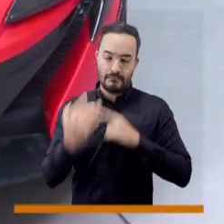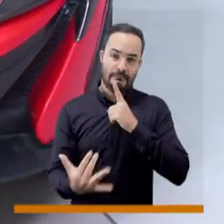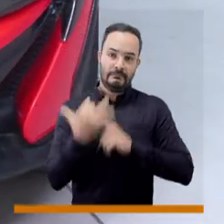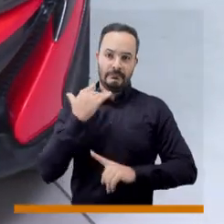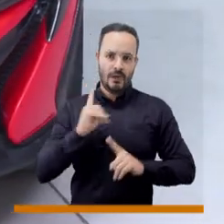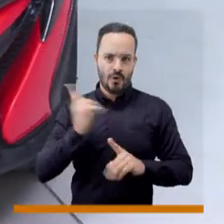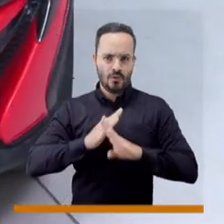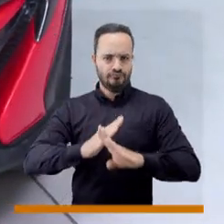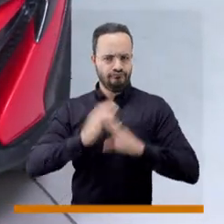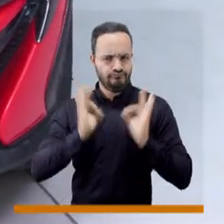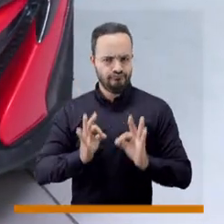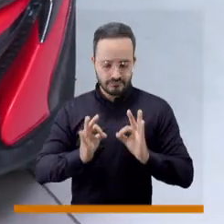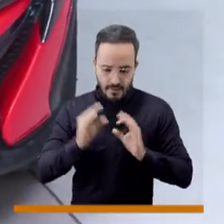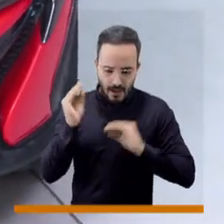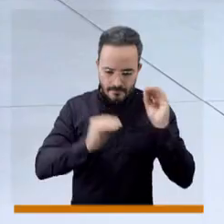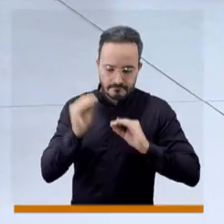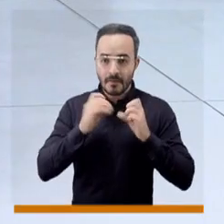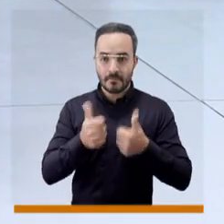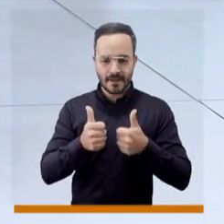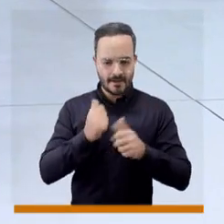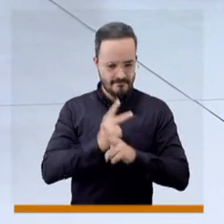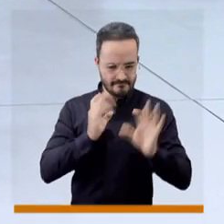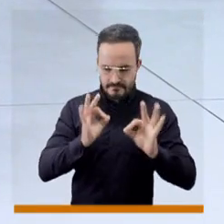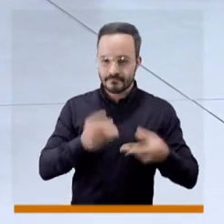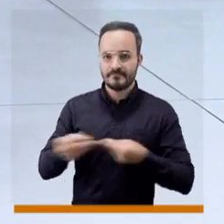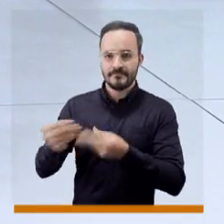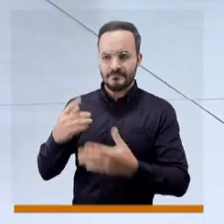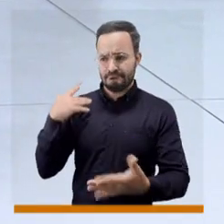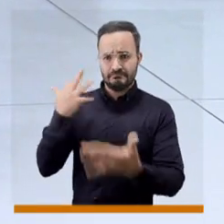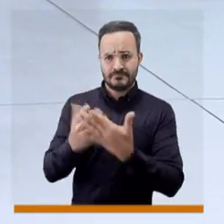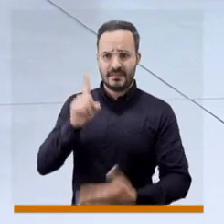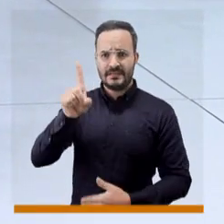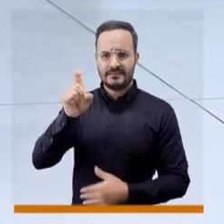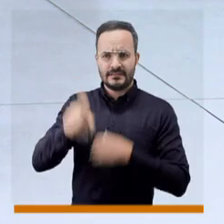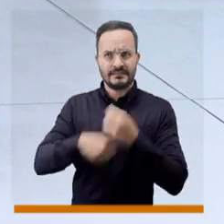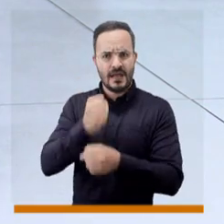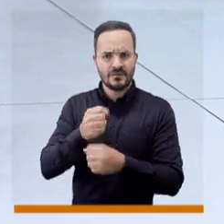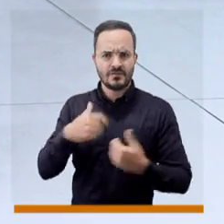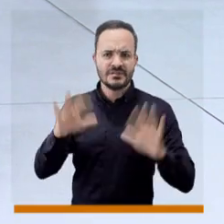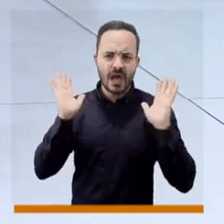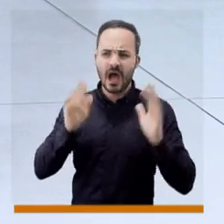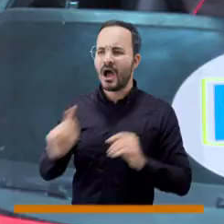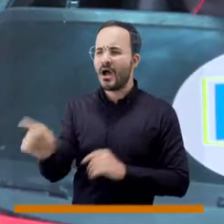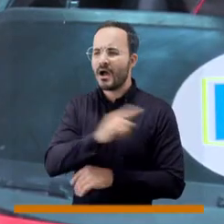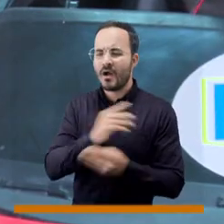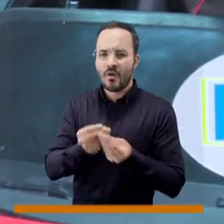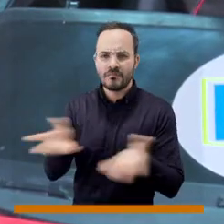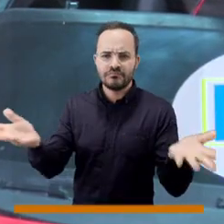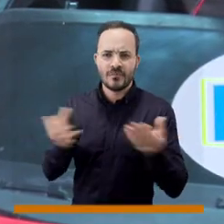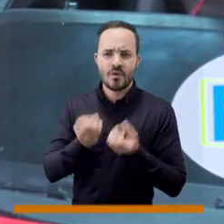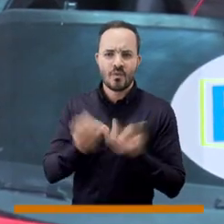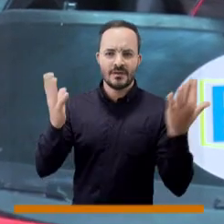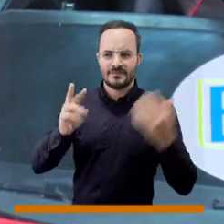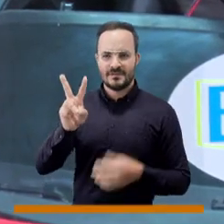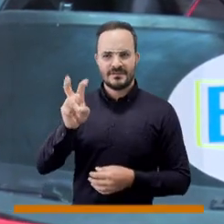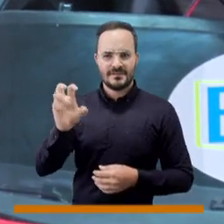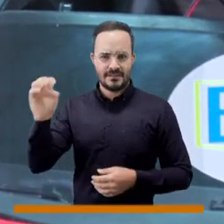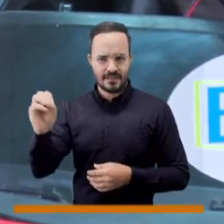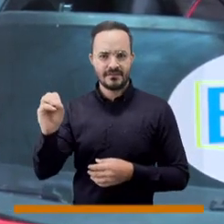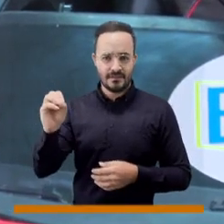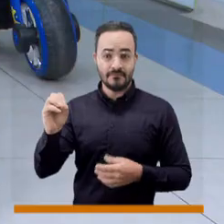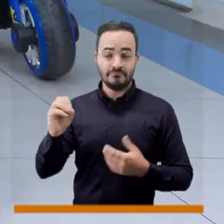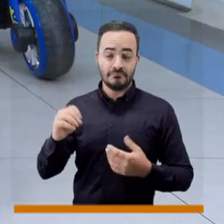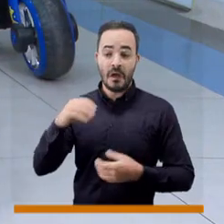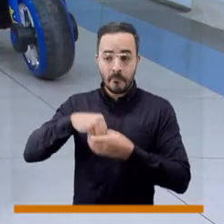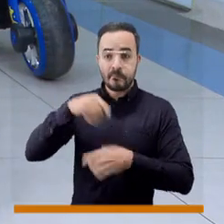segura. Es un proyecto en el que ya llevamos 6 años, hemos entregado más de 70 carritos a niños, especialmente fuera de Medellín,